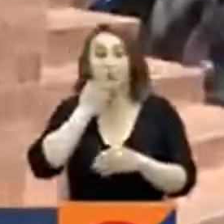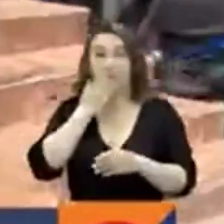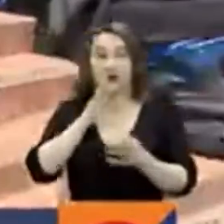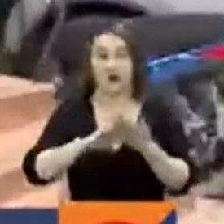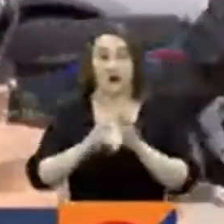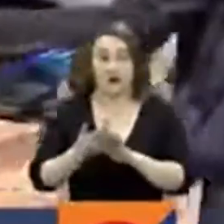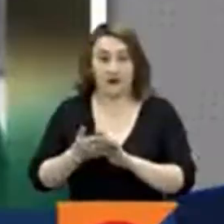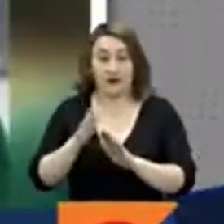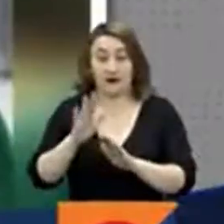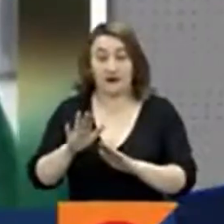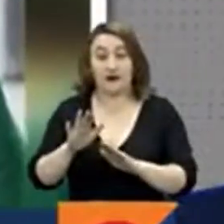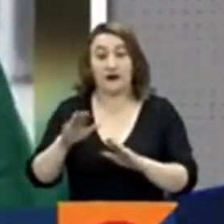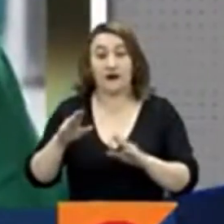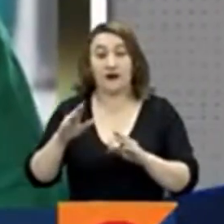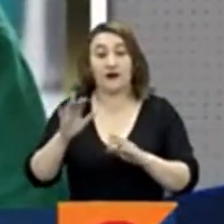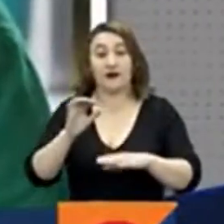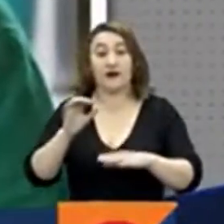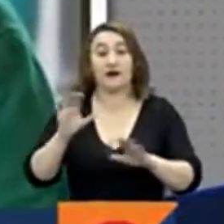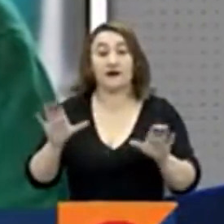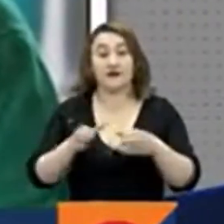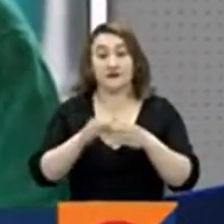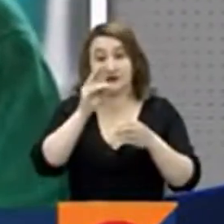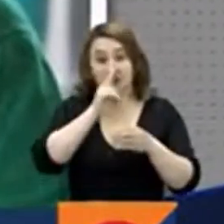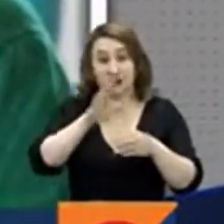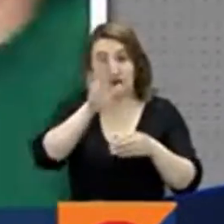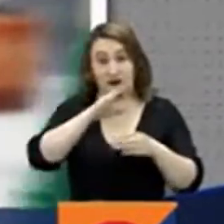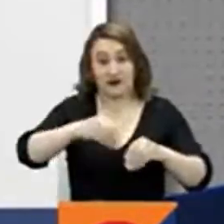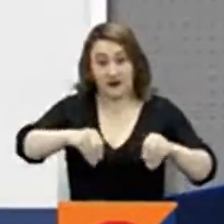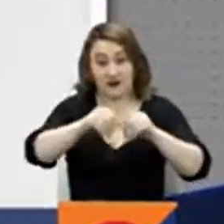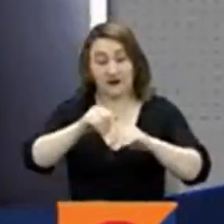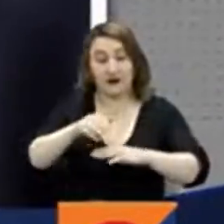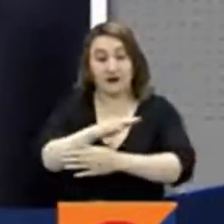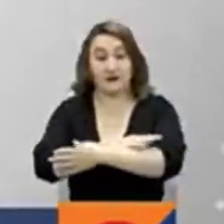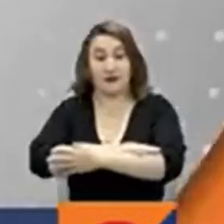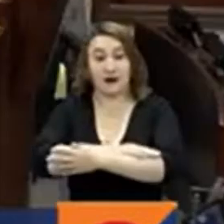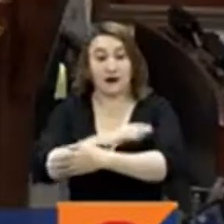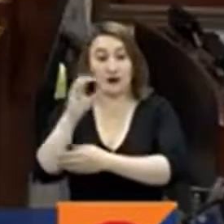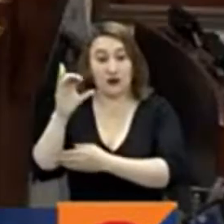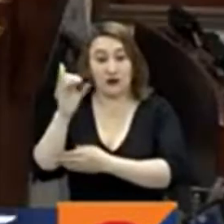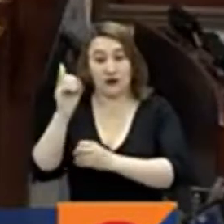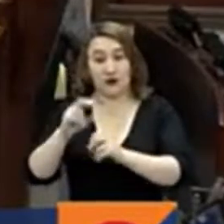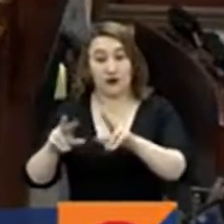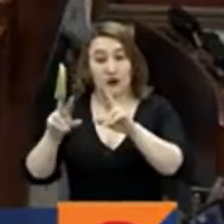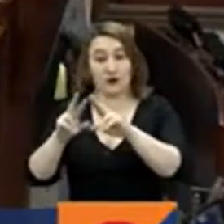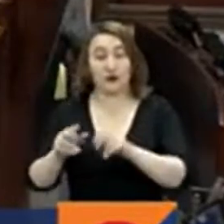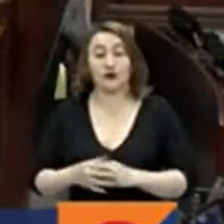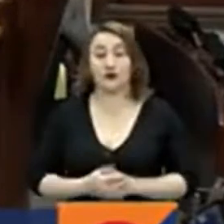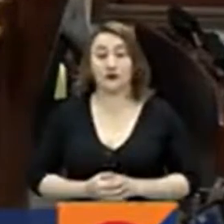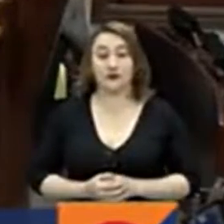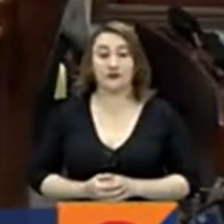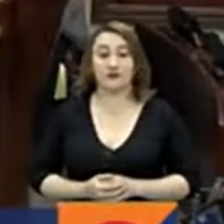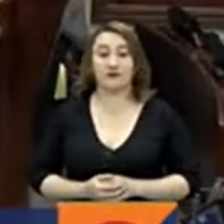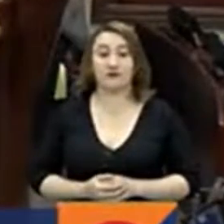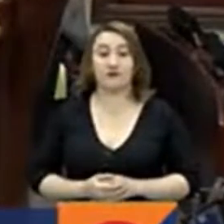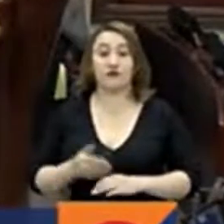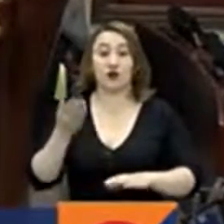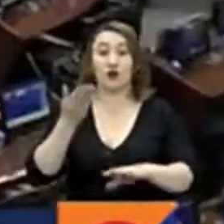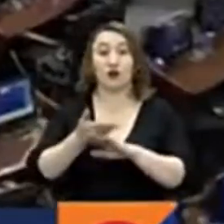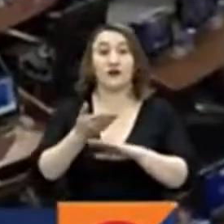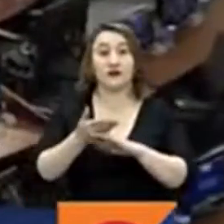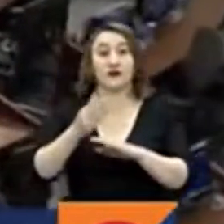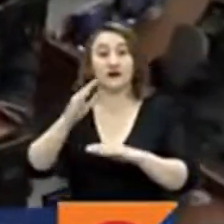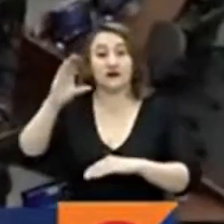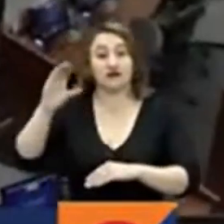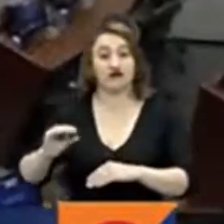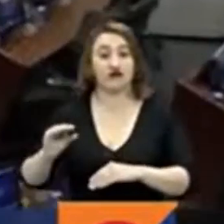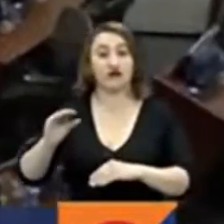Agencia Nacional de Tierras, Unidad para las Víctimas y Embajada de Colombia en la ONU. Proponen bajar los salarios de los